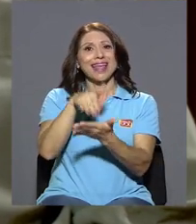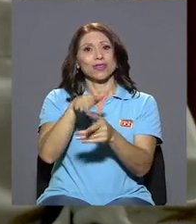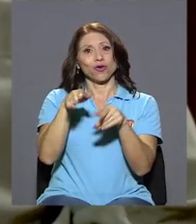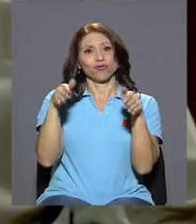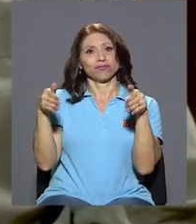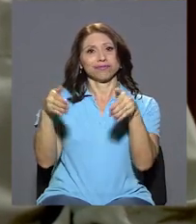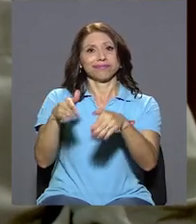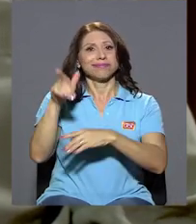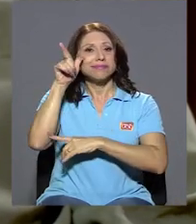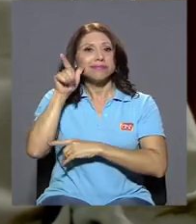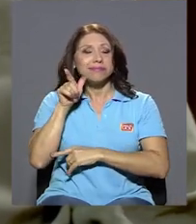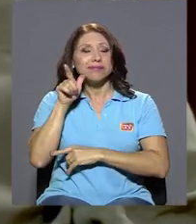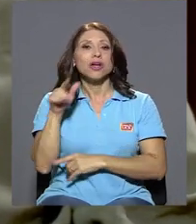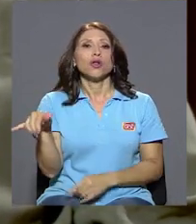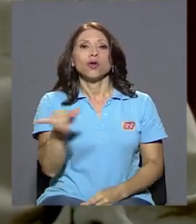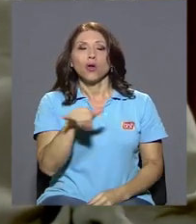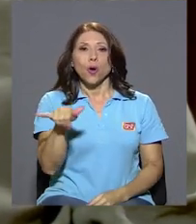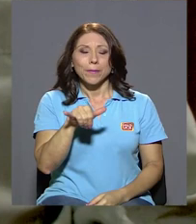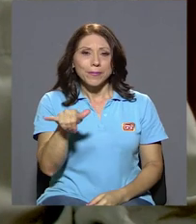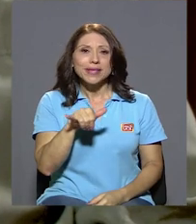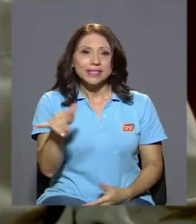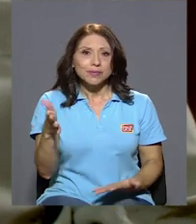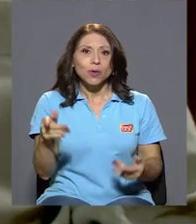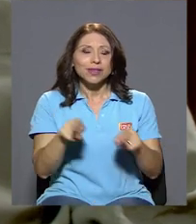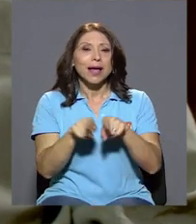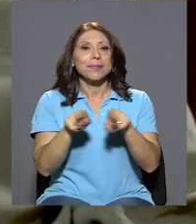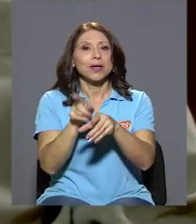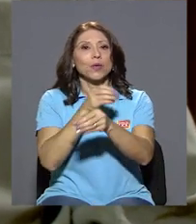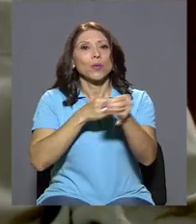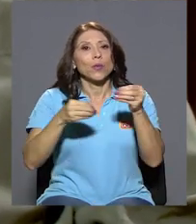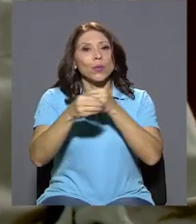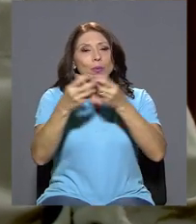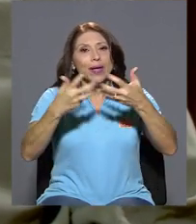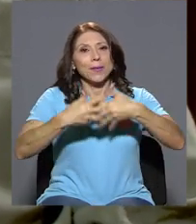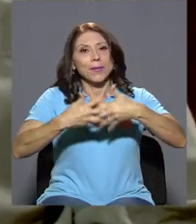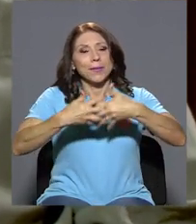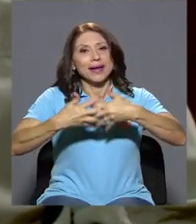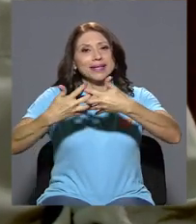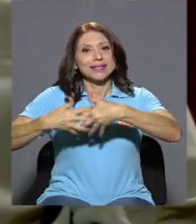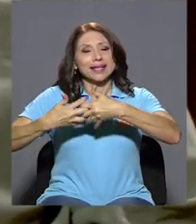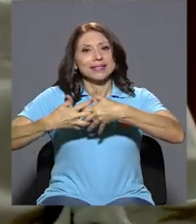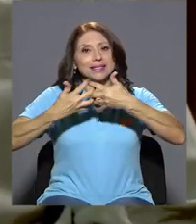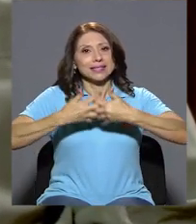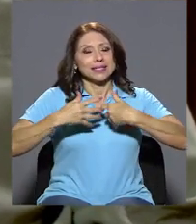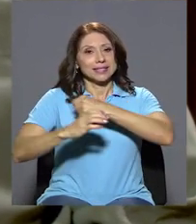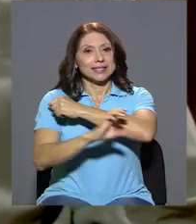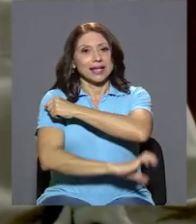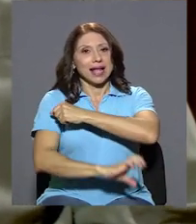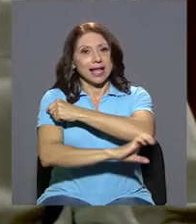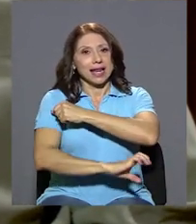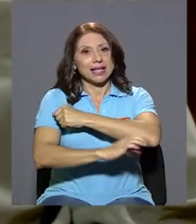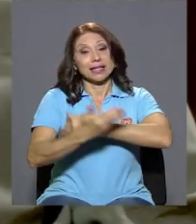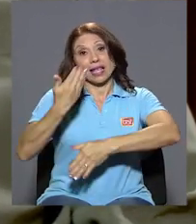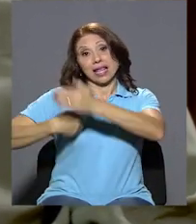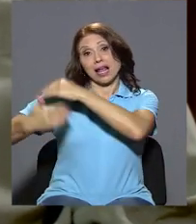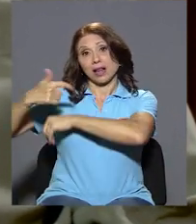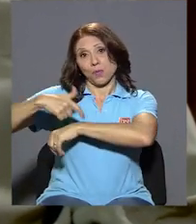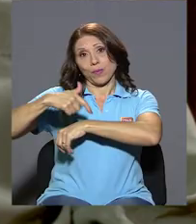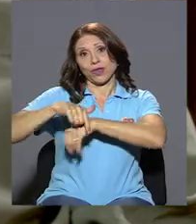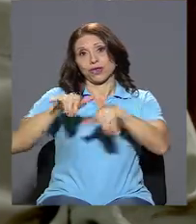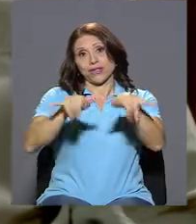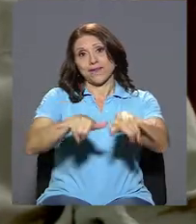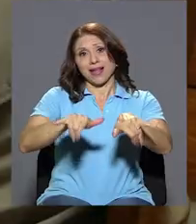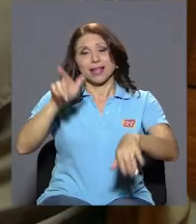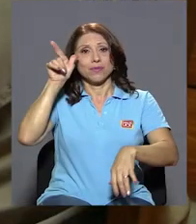eso tenía su centro lo mismo lo mismo las sedes también de las empresas que extranjeras que en